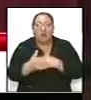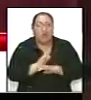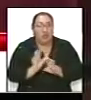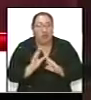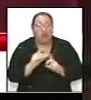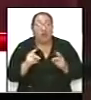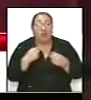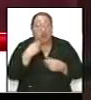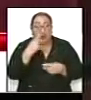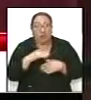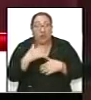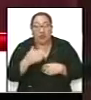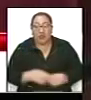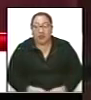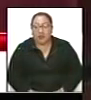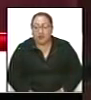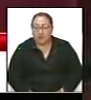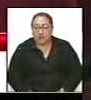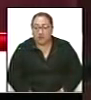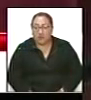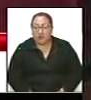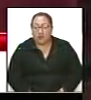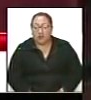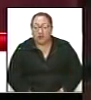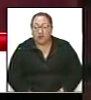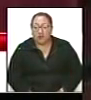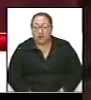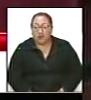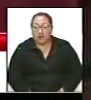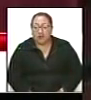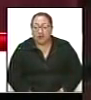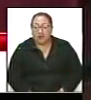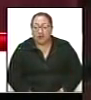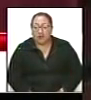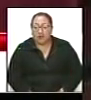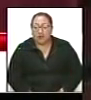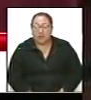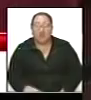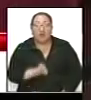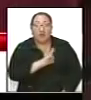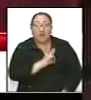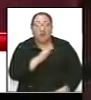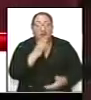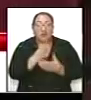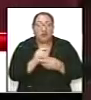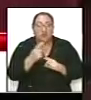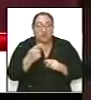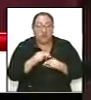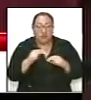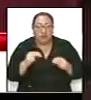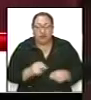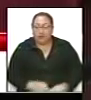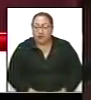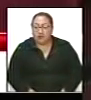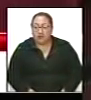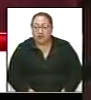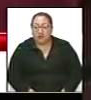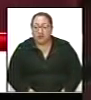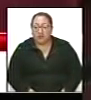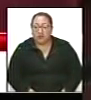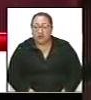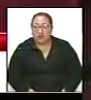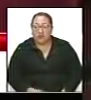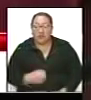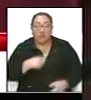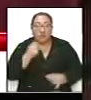Pero como veremos más adelante, la Fiscalía, la sentencia de primera instancia y la sentencia de la